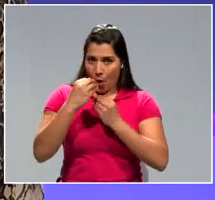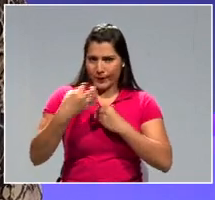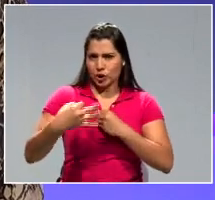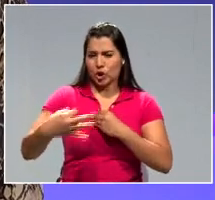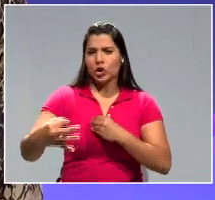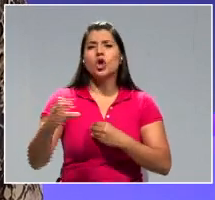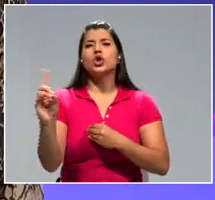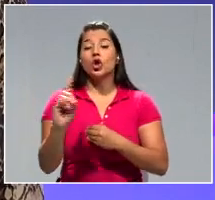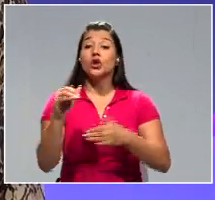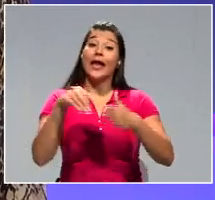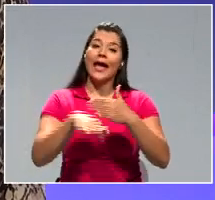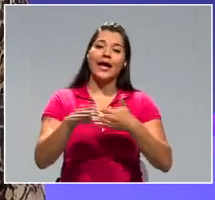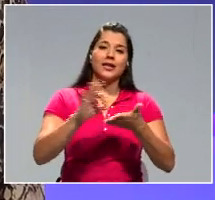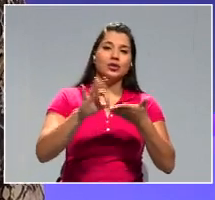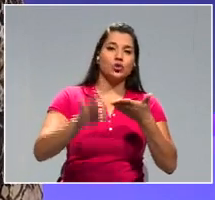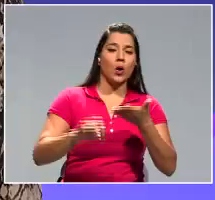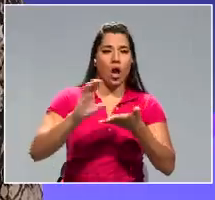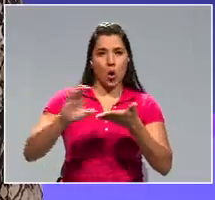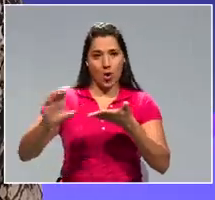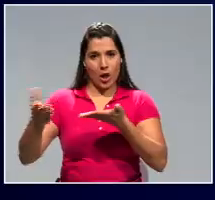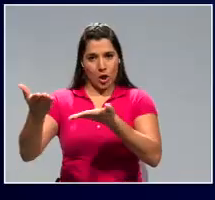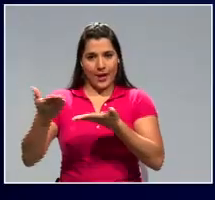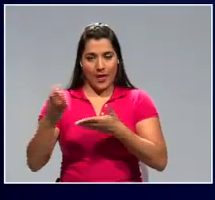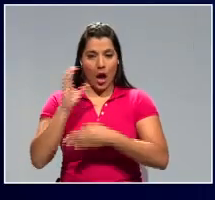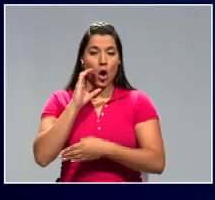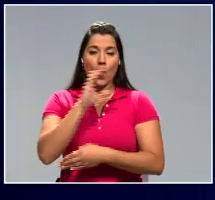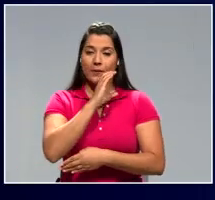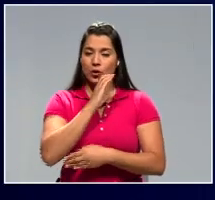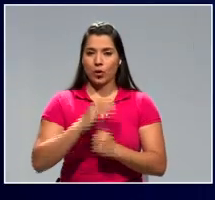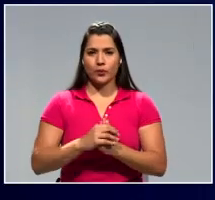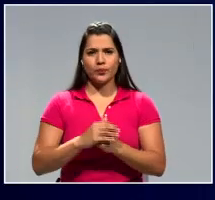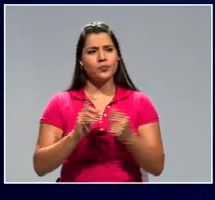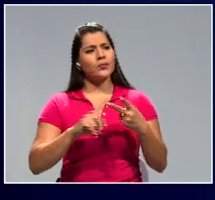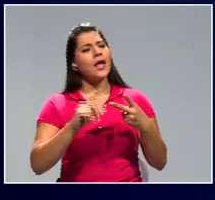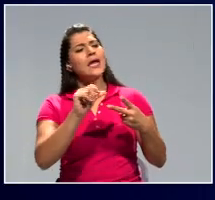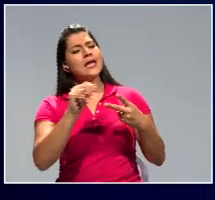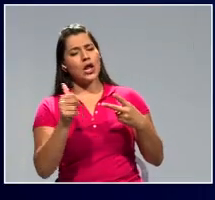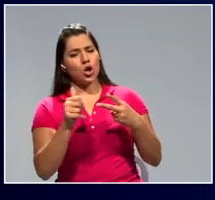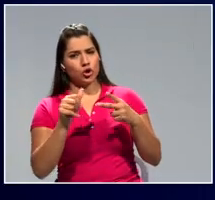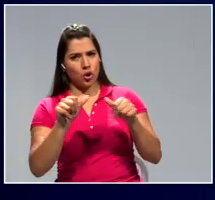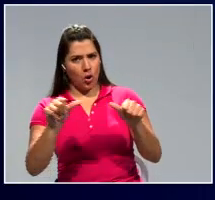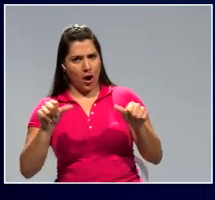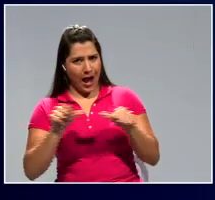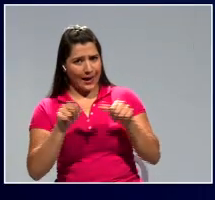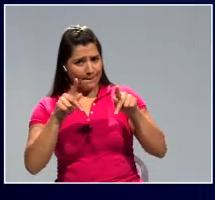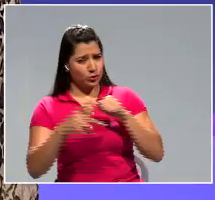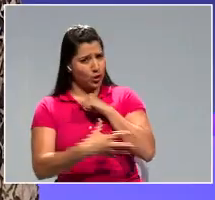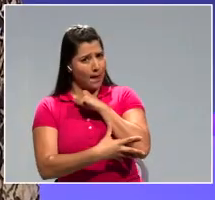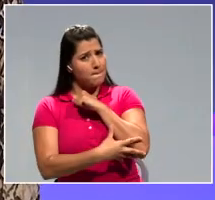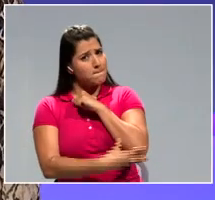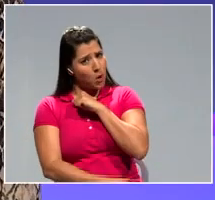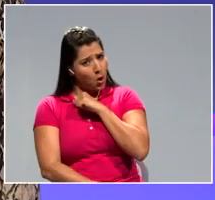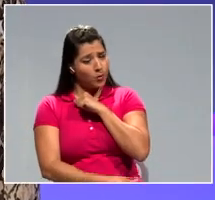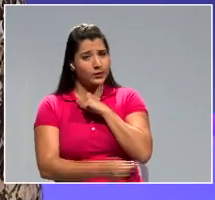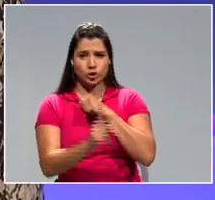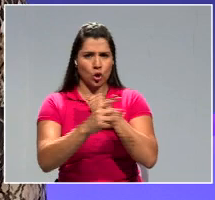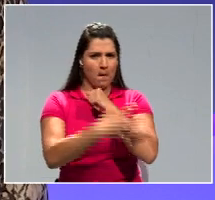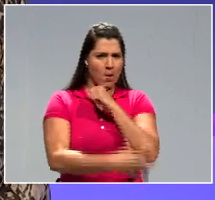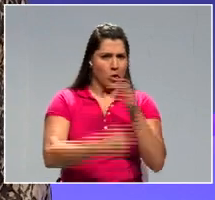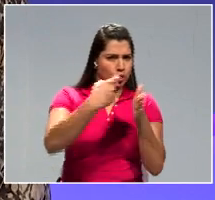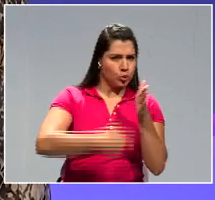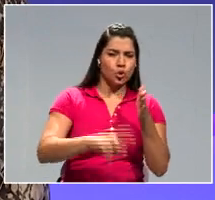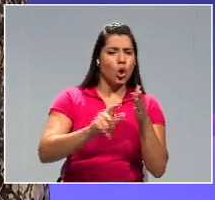la que le ofrece el comedor escolar. ¿Y el otro sector, el de los pobres? Sí, el resto,